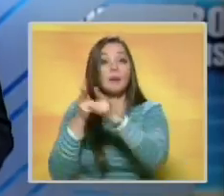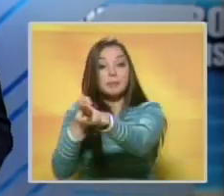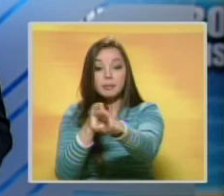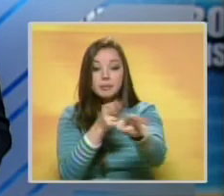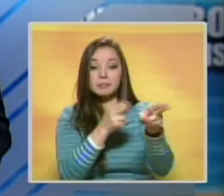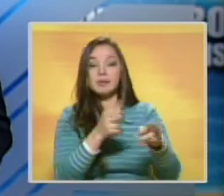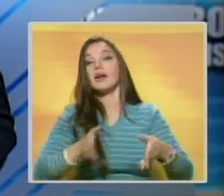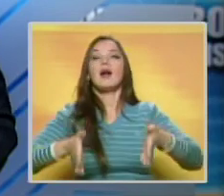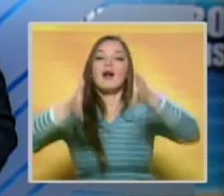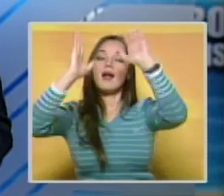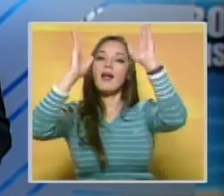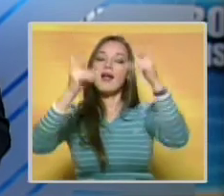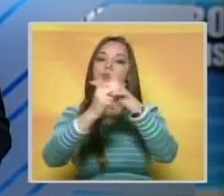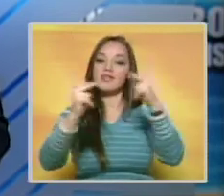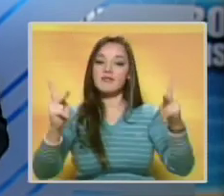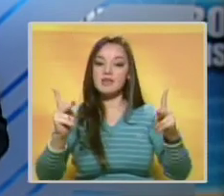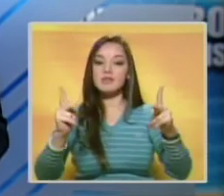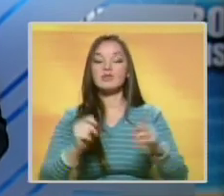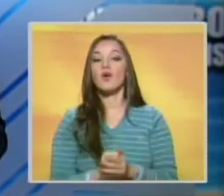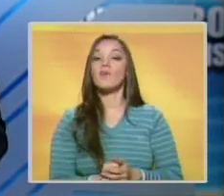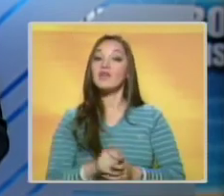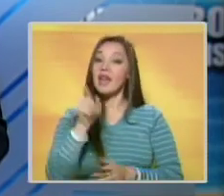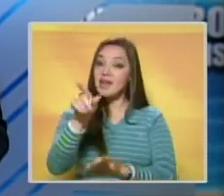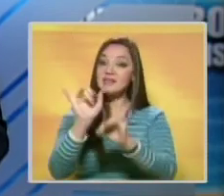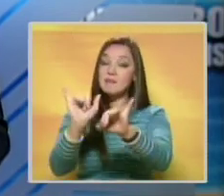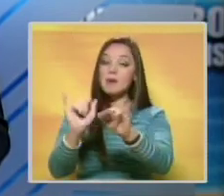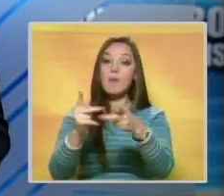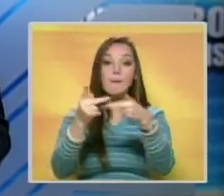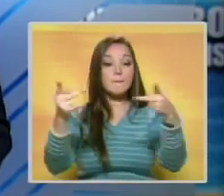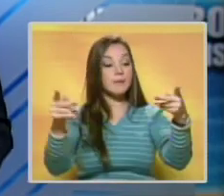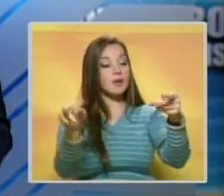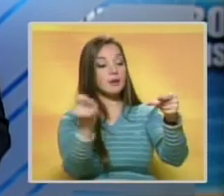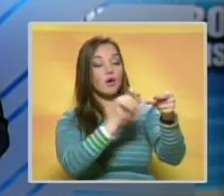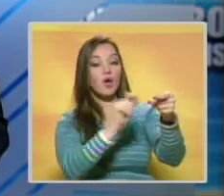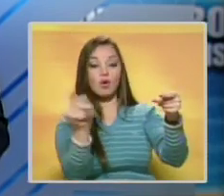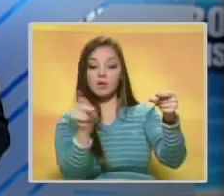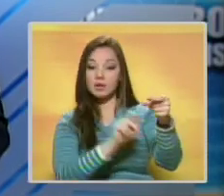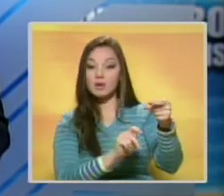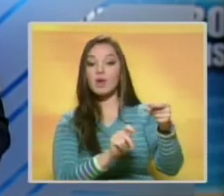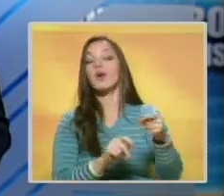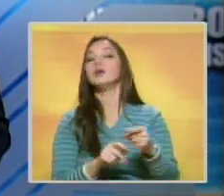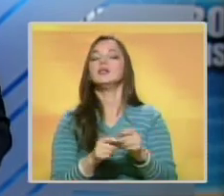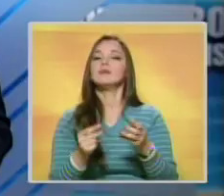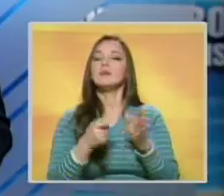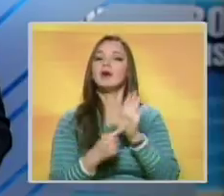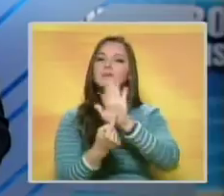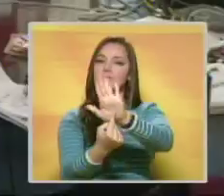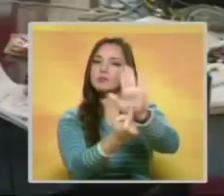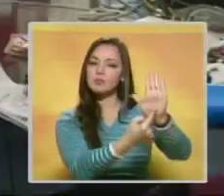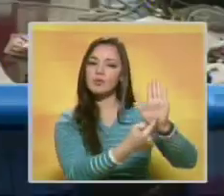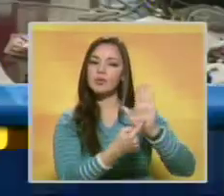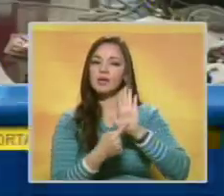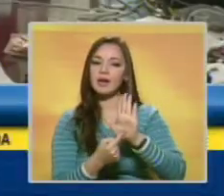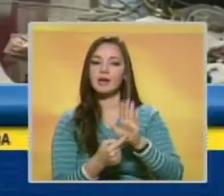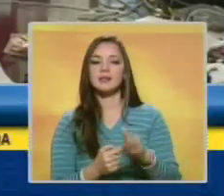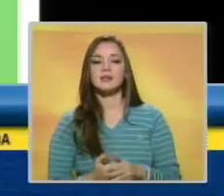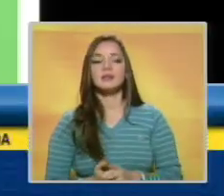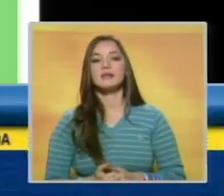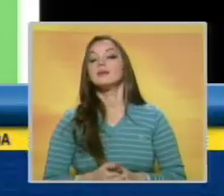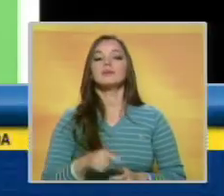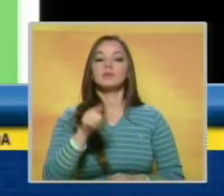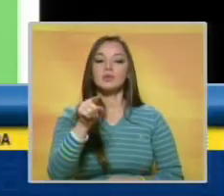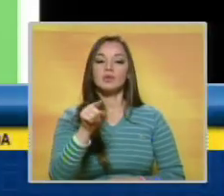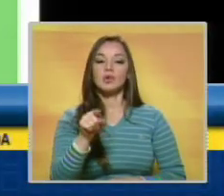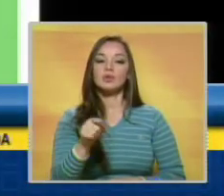satírico Charlie Hebdo eligió la portada de su próximo número, que saldrá a la venta este miércoles. Popularizado como un lema